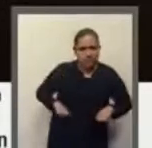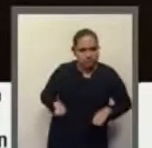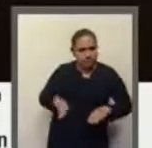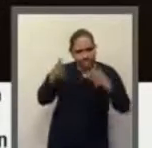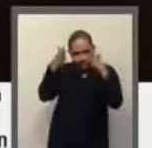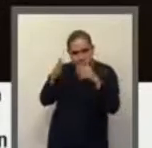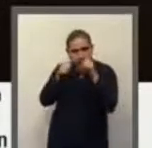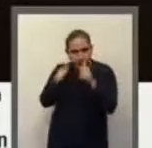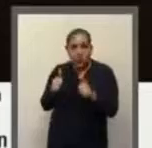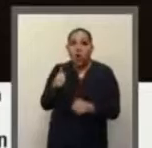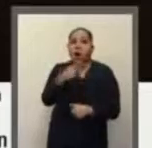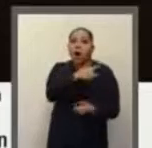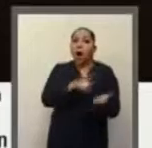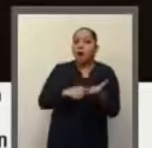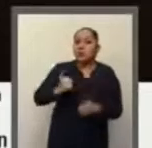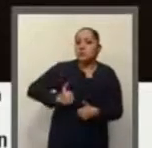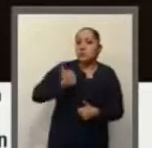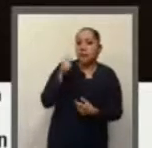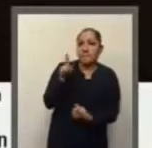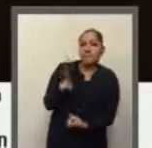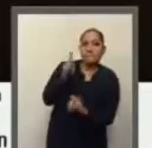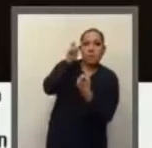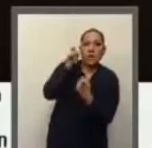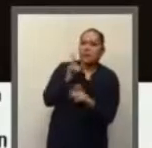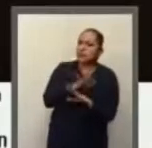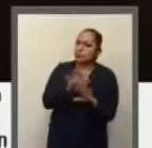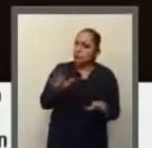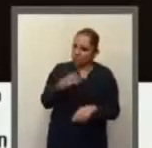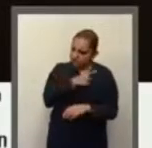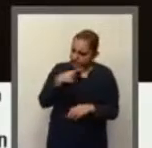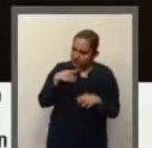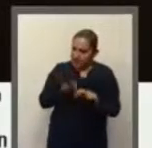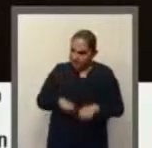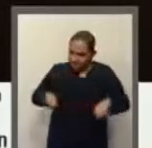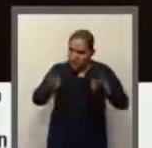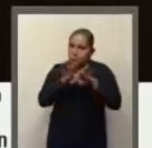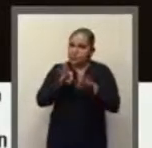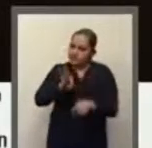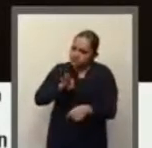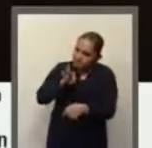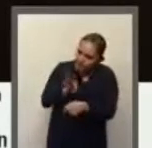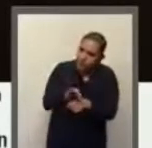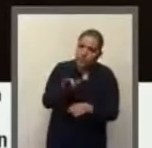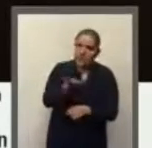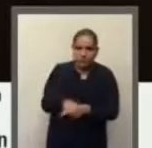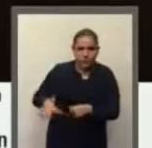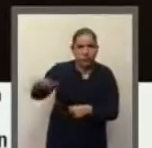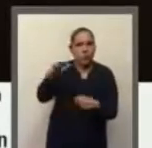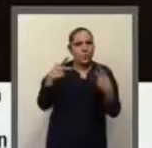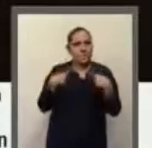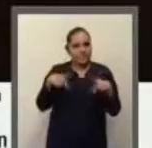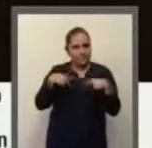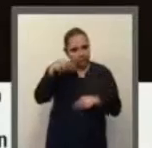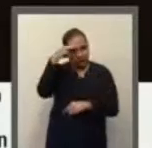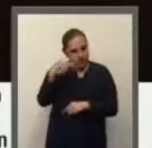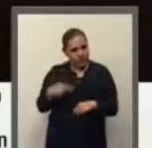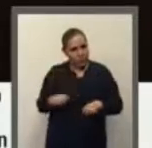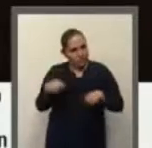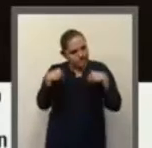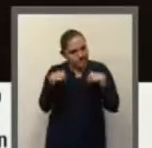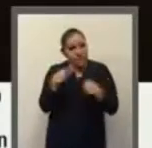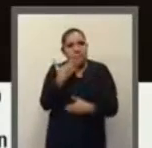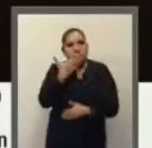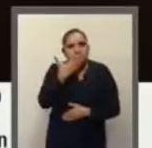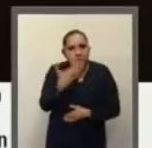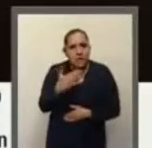Reiteramos que el Grupo Parlamentario de Morena estará a favor siempre de garantizar la protección y el bienestar de los ciudadanos,